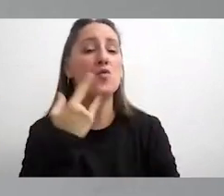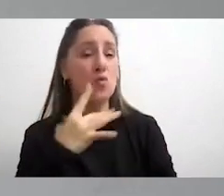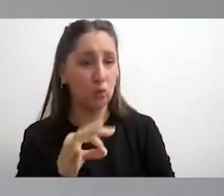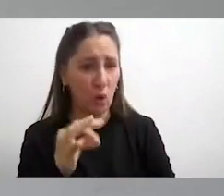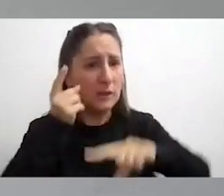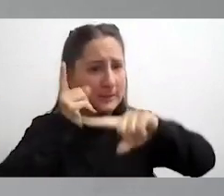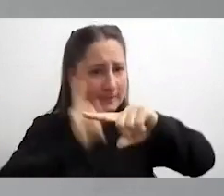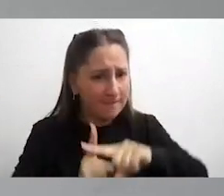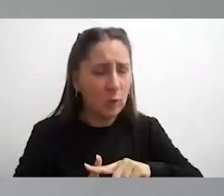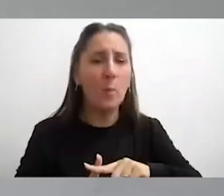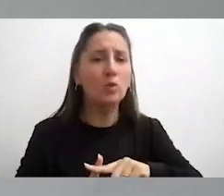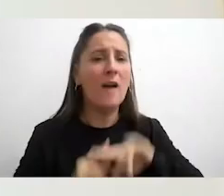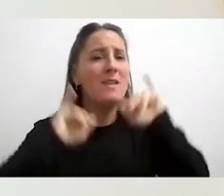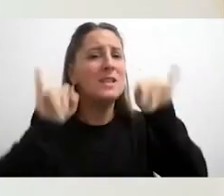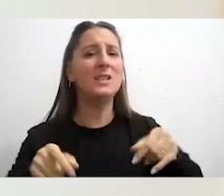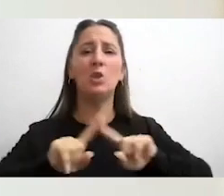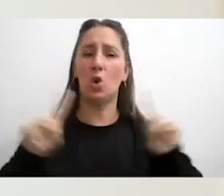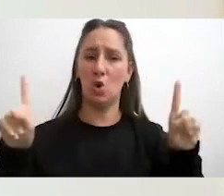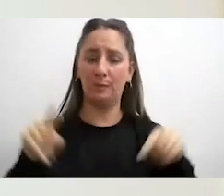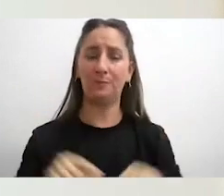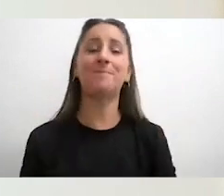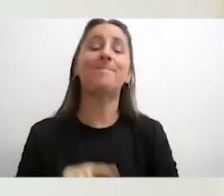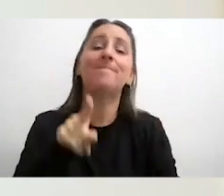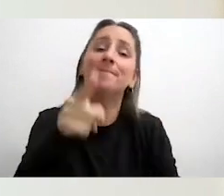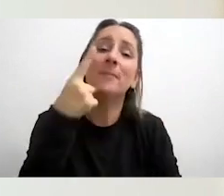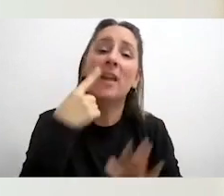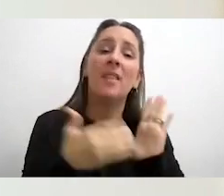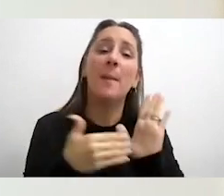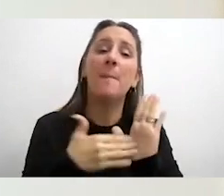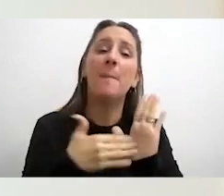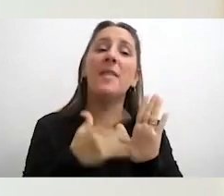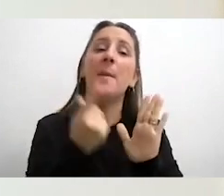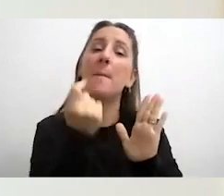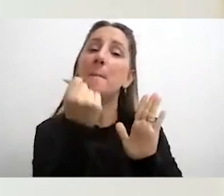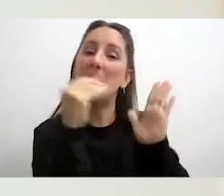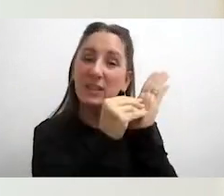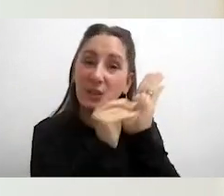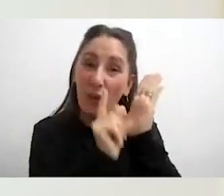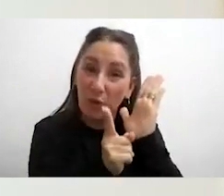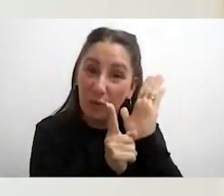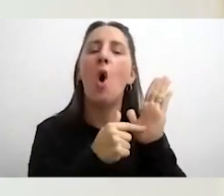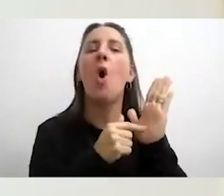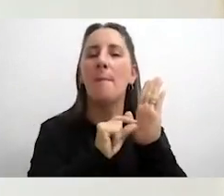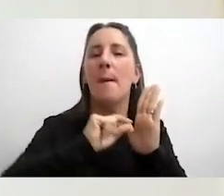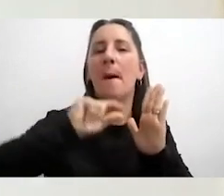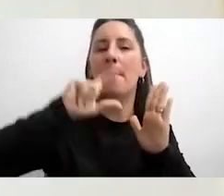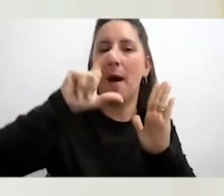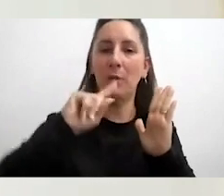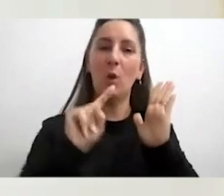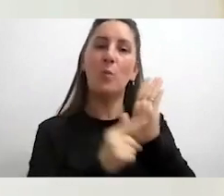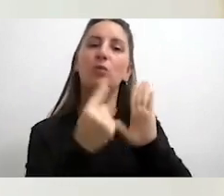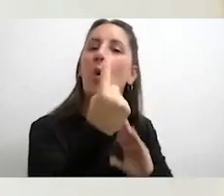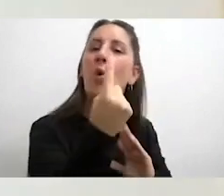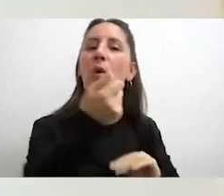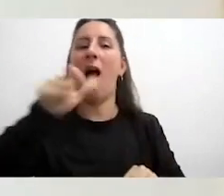computable o no? Ahí tendrá que ver si congela o no congela precio, porque es esto que yo les decía del punto 1 al 10. Bueno,